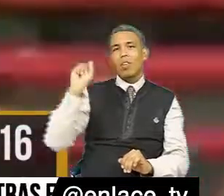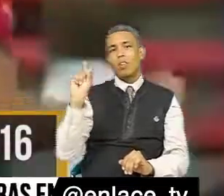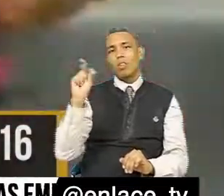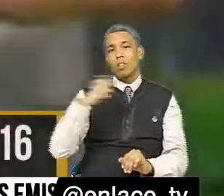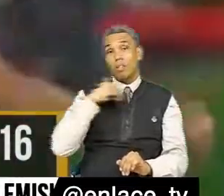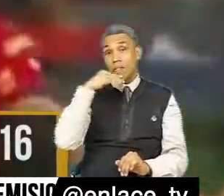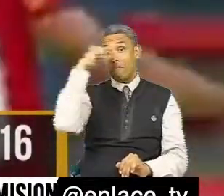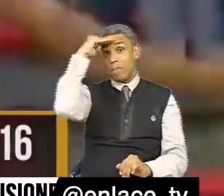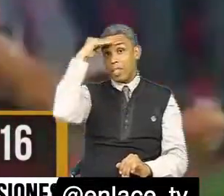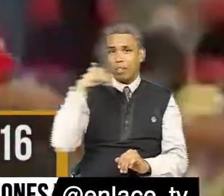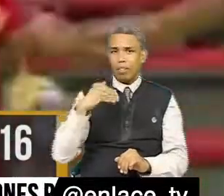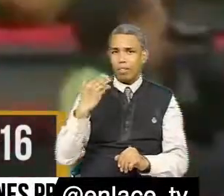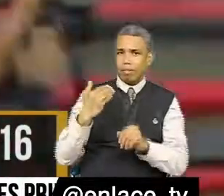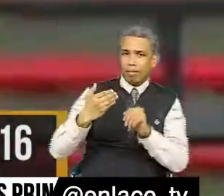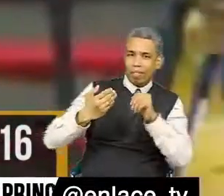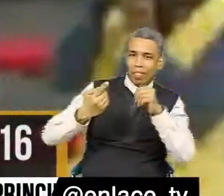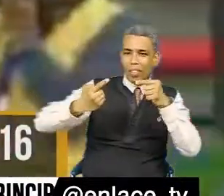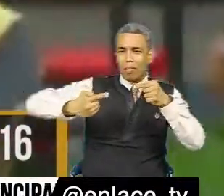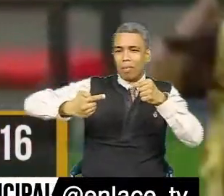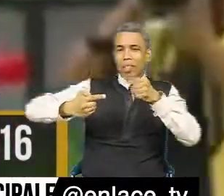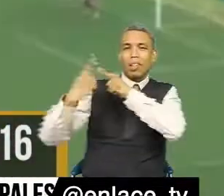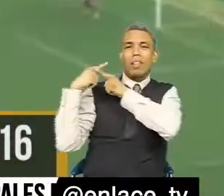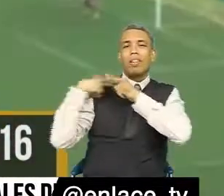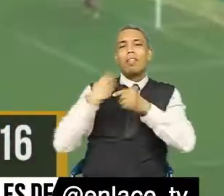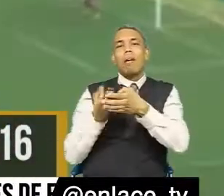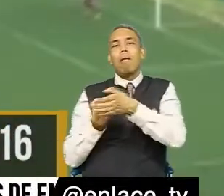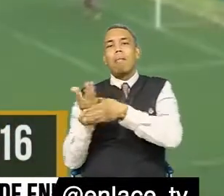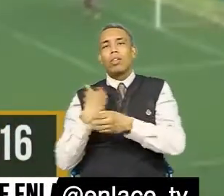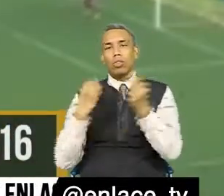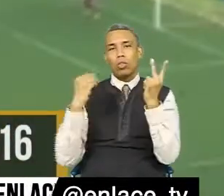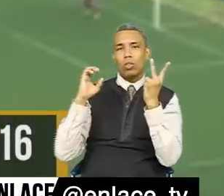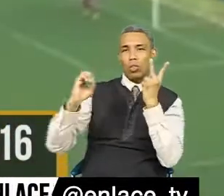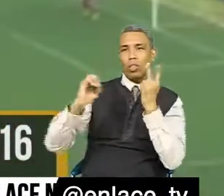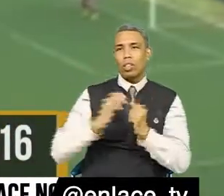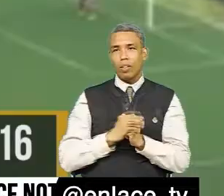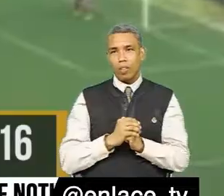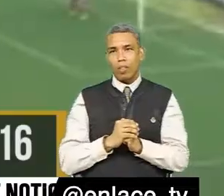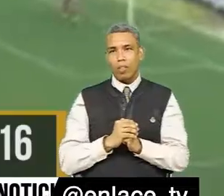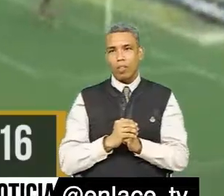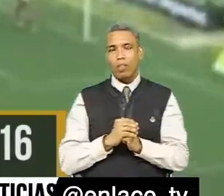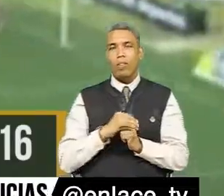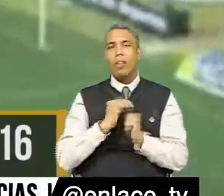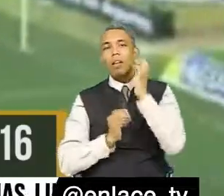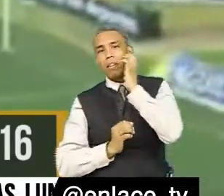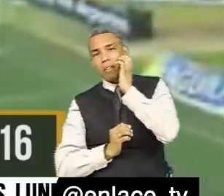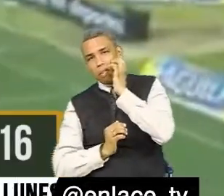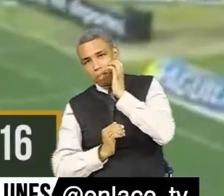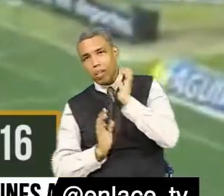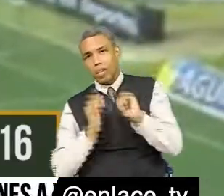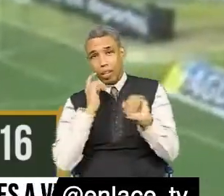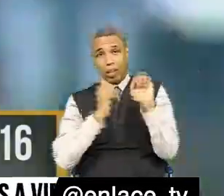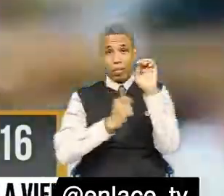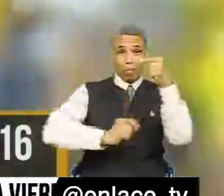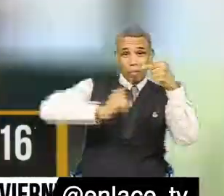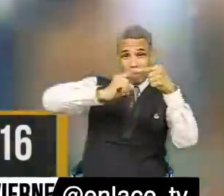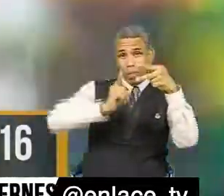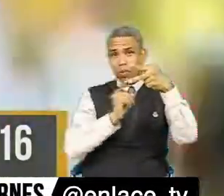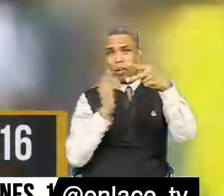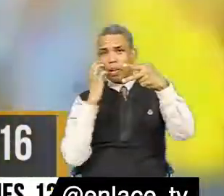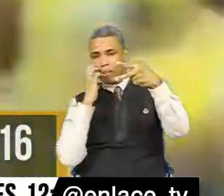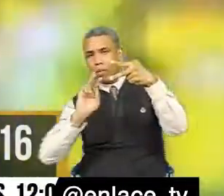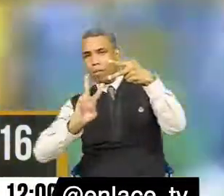viene de ganarle 2-0 al deportivo pasto le siguen en el segundo puesto envigado fc con 21 puntos el equipo